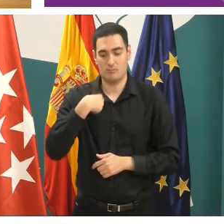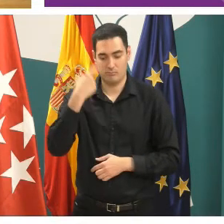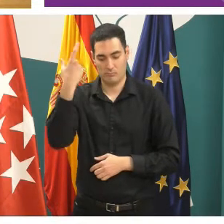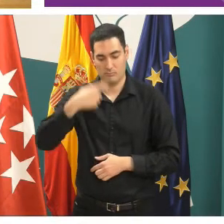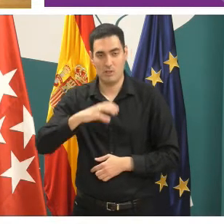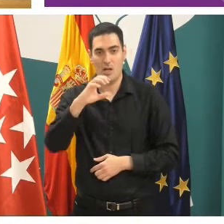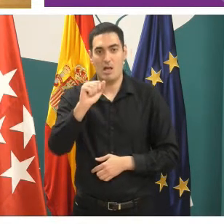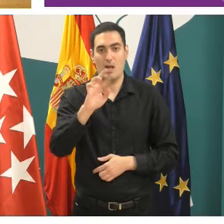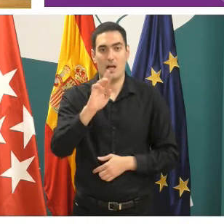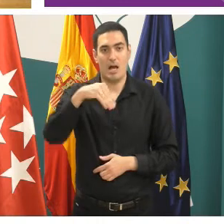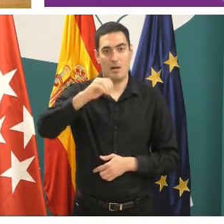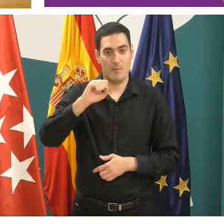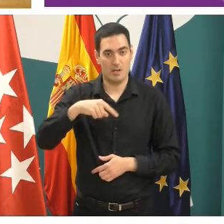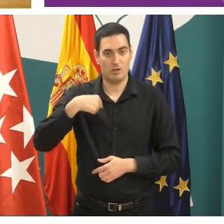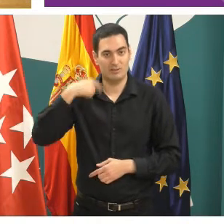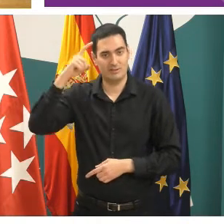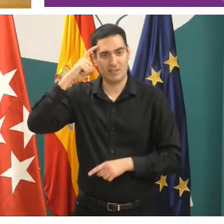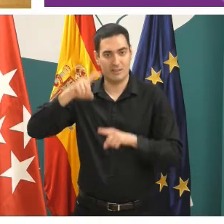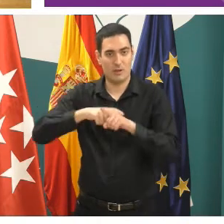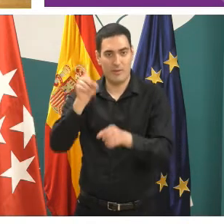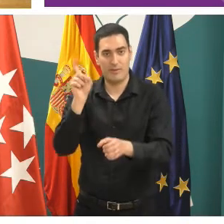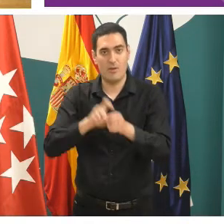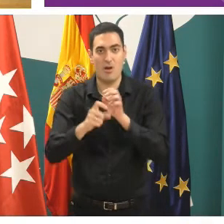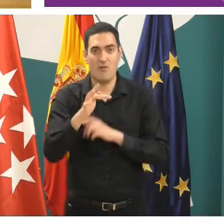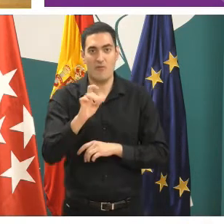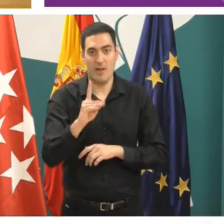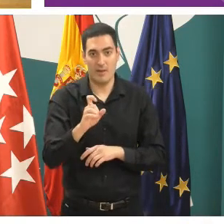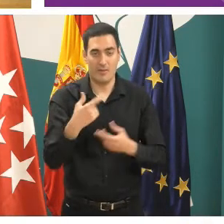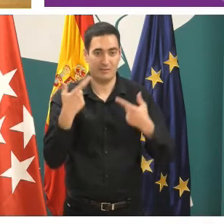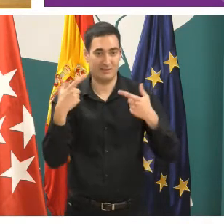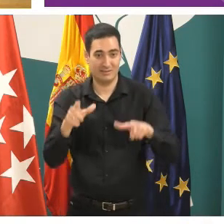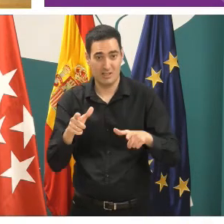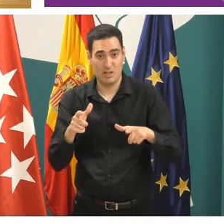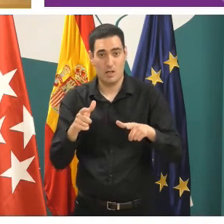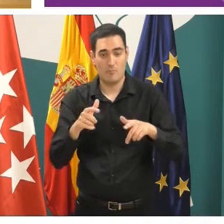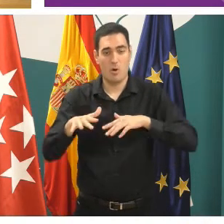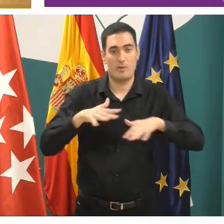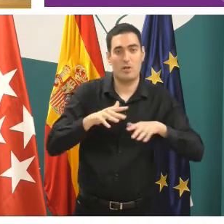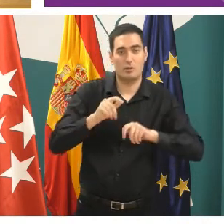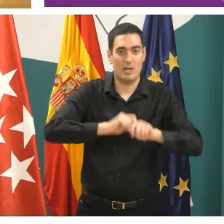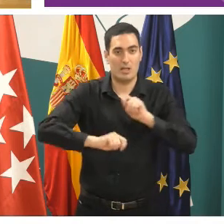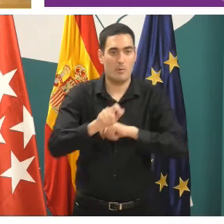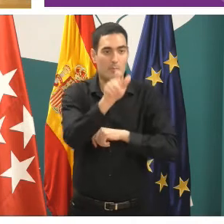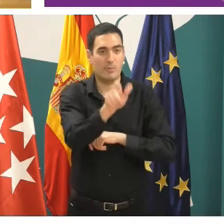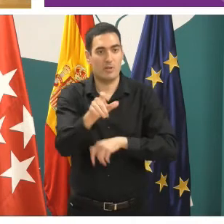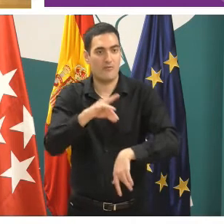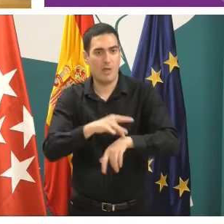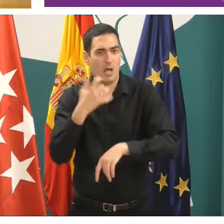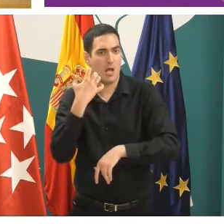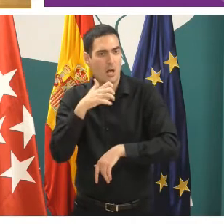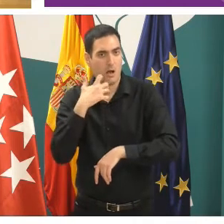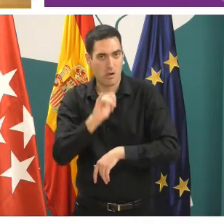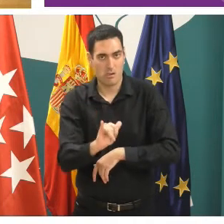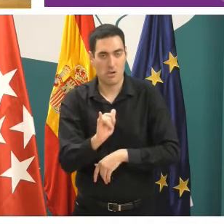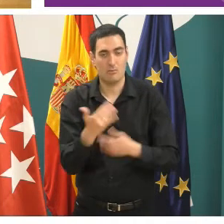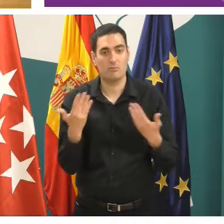de FEDER en Madrid, de la plataforma de movimiento asociativo de la Federación Española de Enfermedades Raras. Lo primero quiero